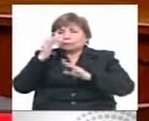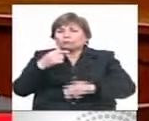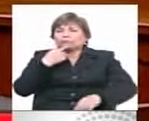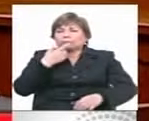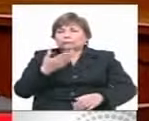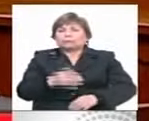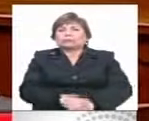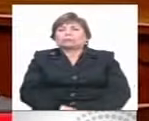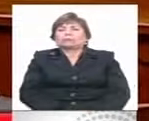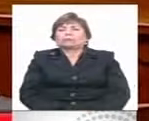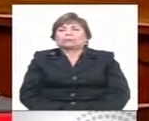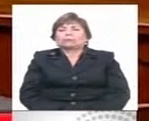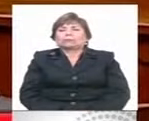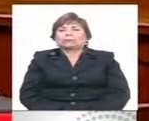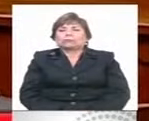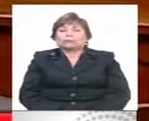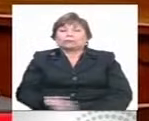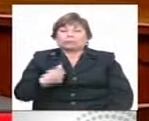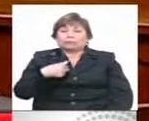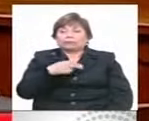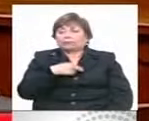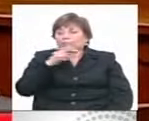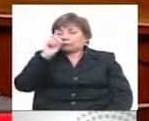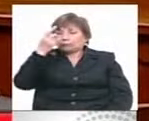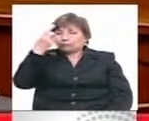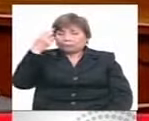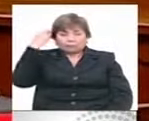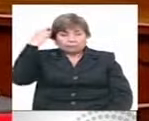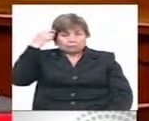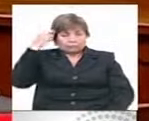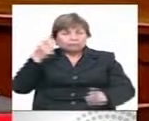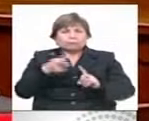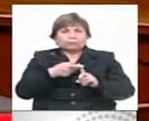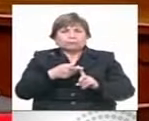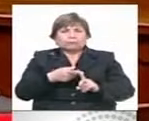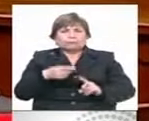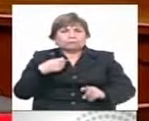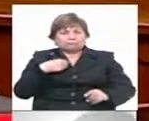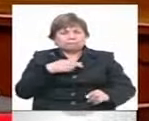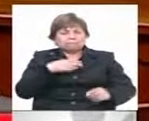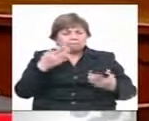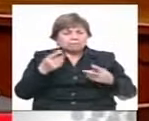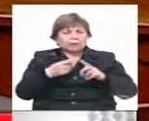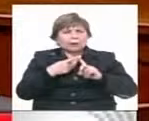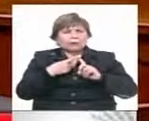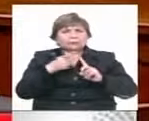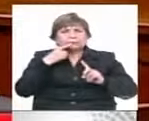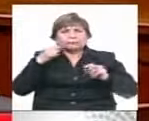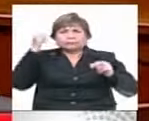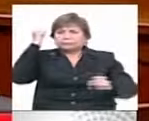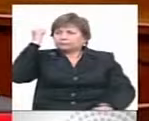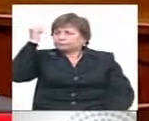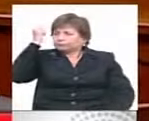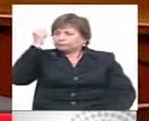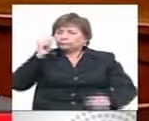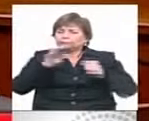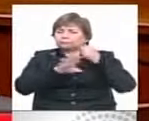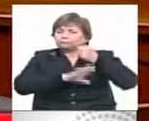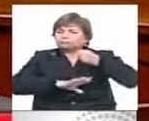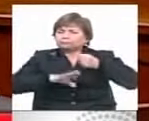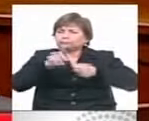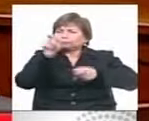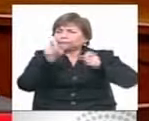continuación. Nuestra primera política. Nuestra prioridad son los derechos básicos de la